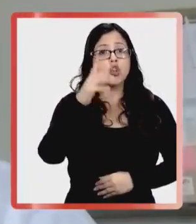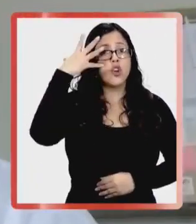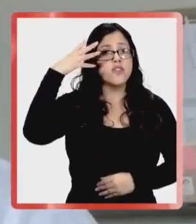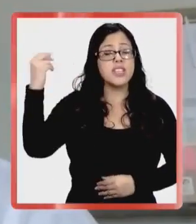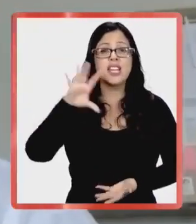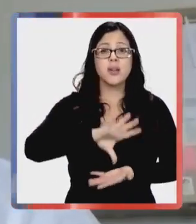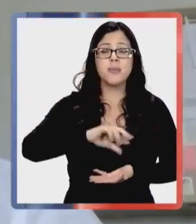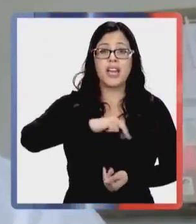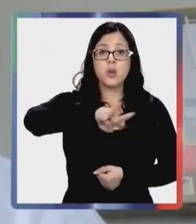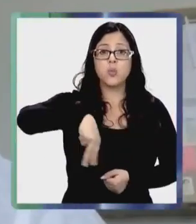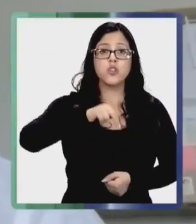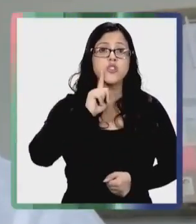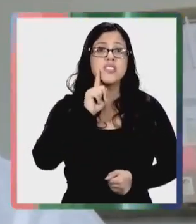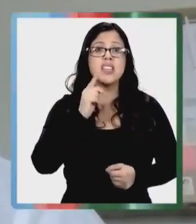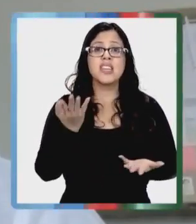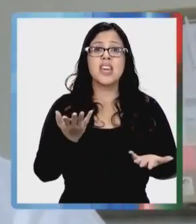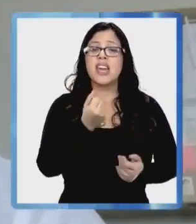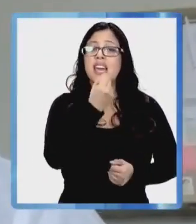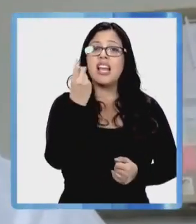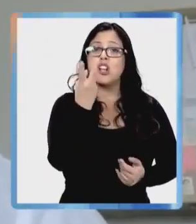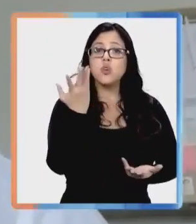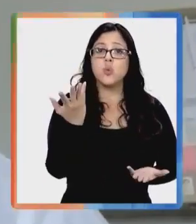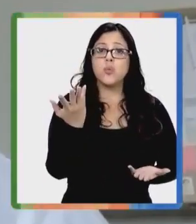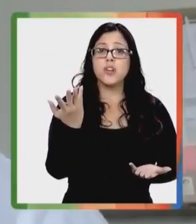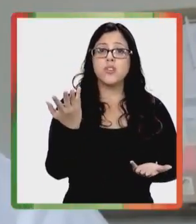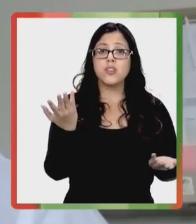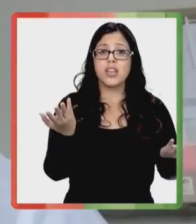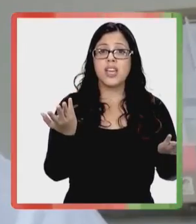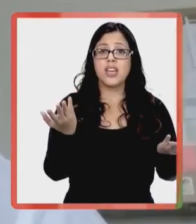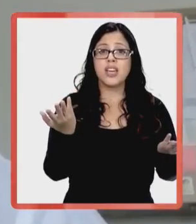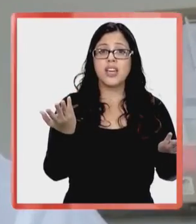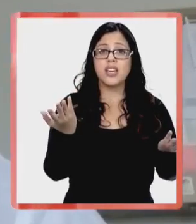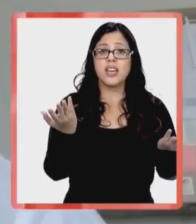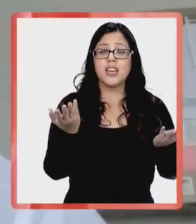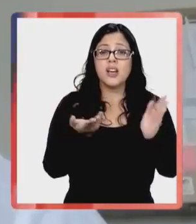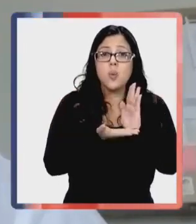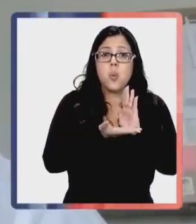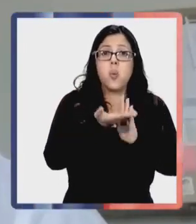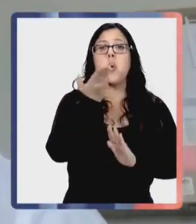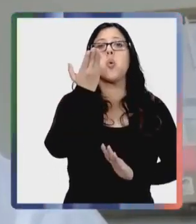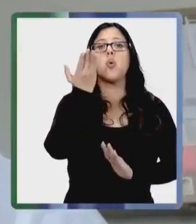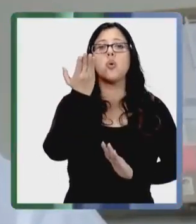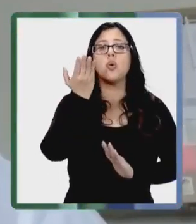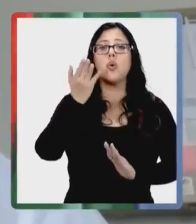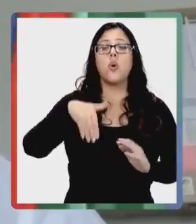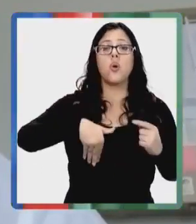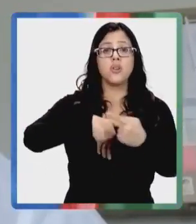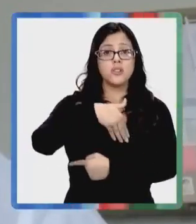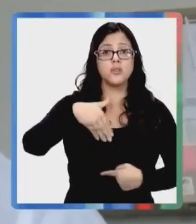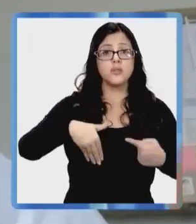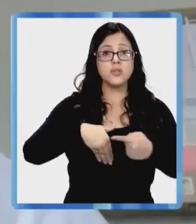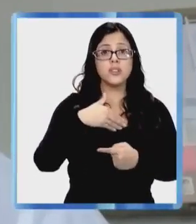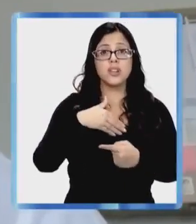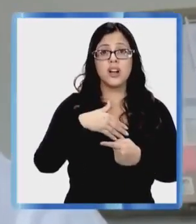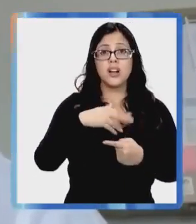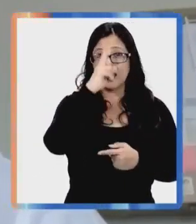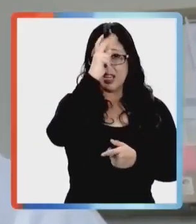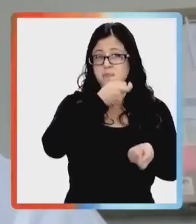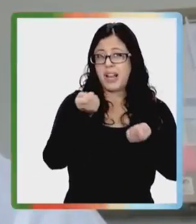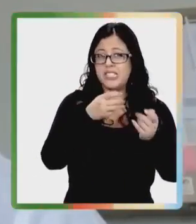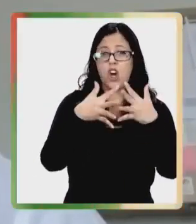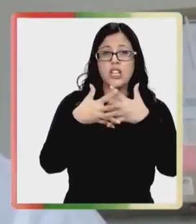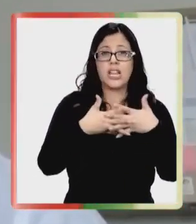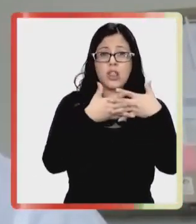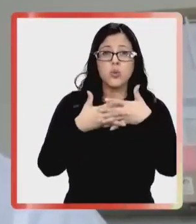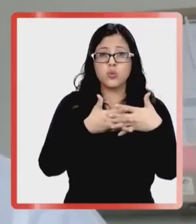olvidar que nuestro país tiene la tasa de incidencia de obesidad más alta de Sudamérica, y yo diría, estamos por ahí con Estados Unidos, a lo mejor un